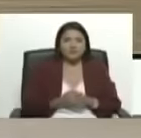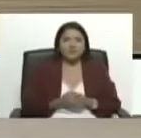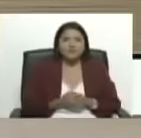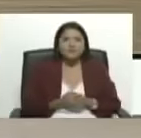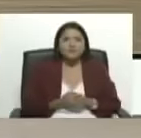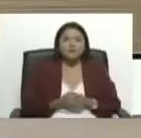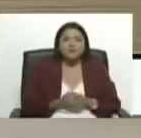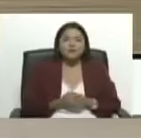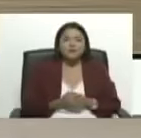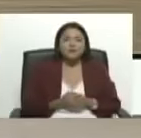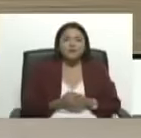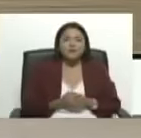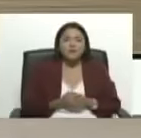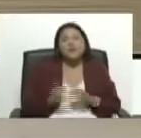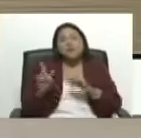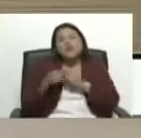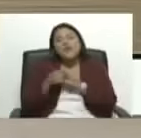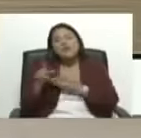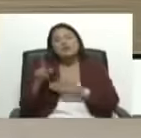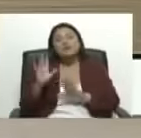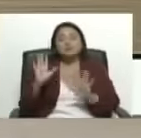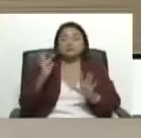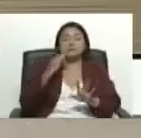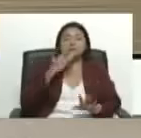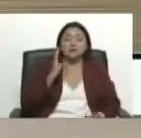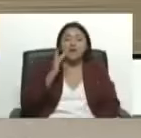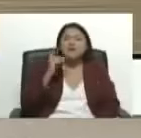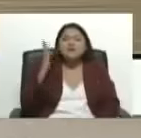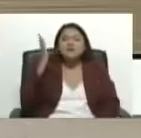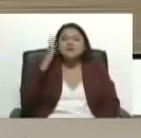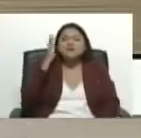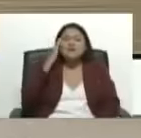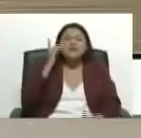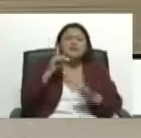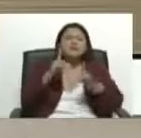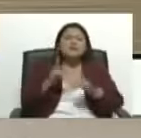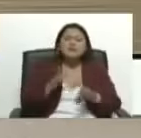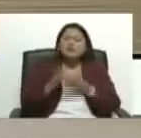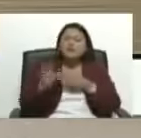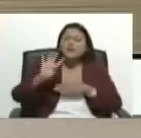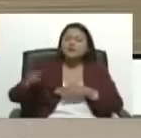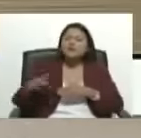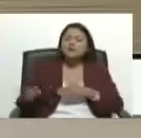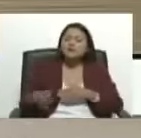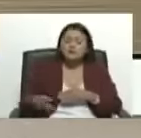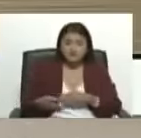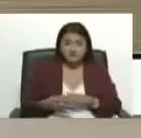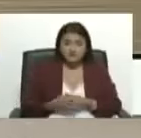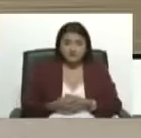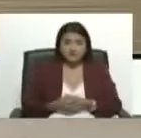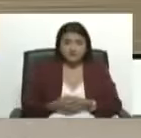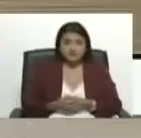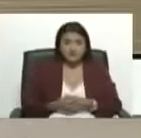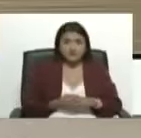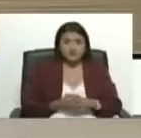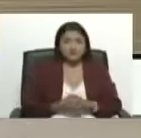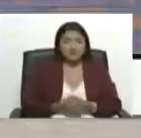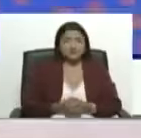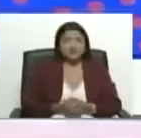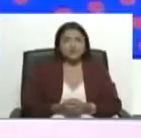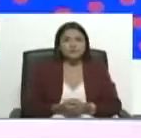No solamente ya ellos saben cuál va a ser la decisión sobre el laudo arbitral fraudulento de